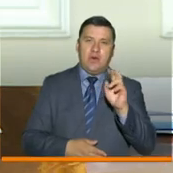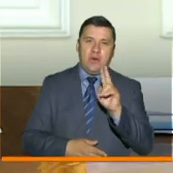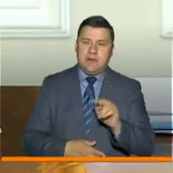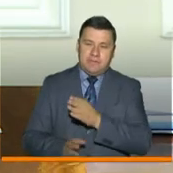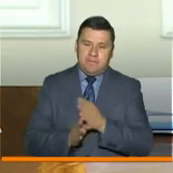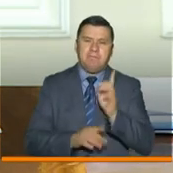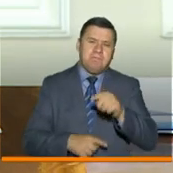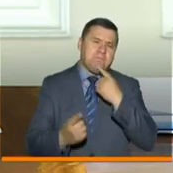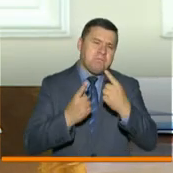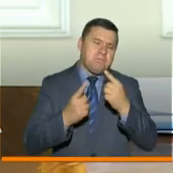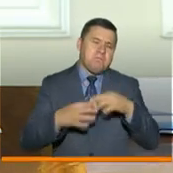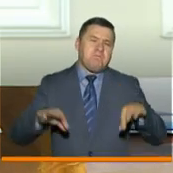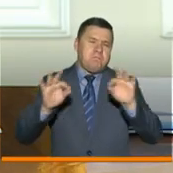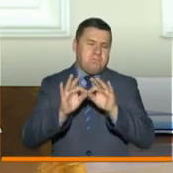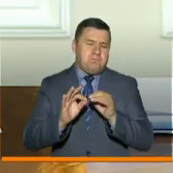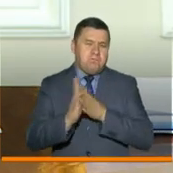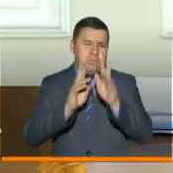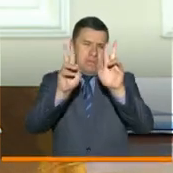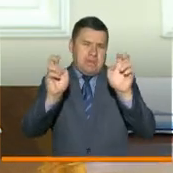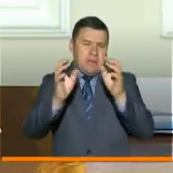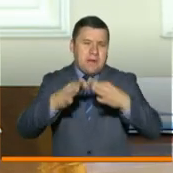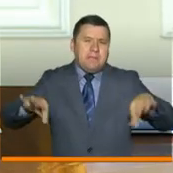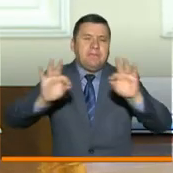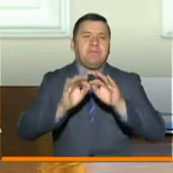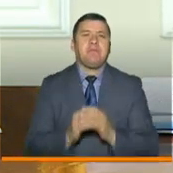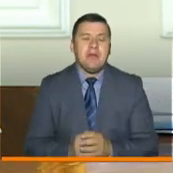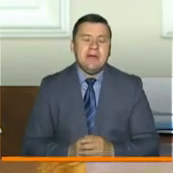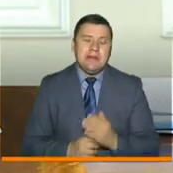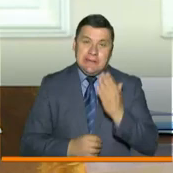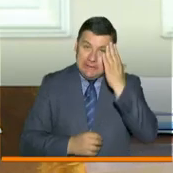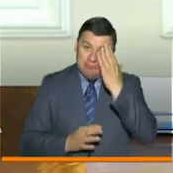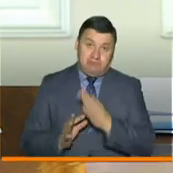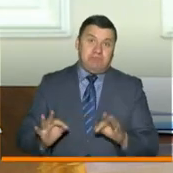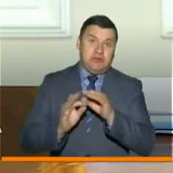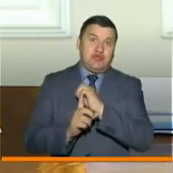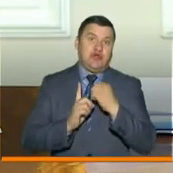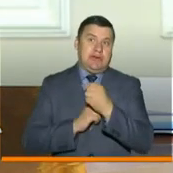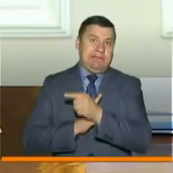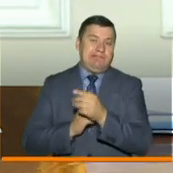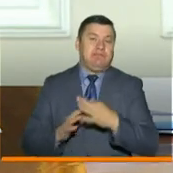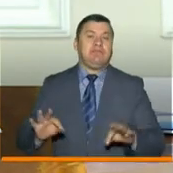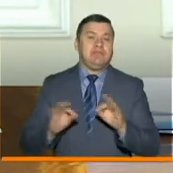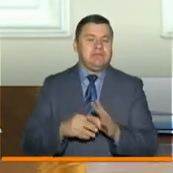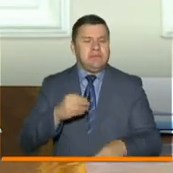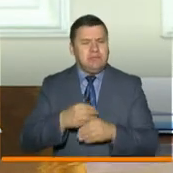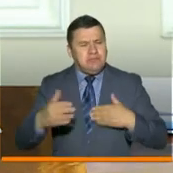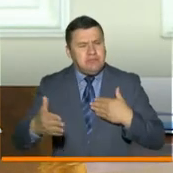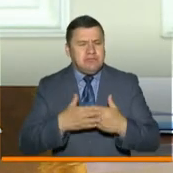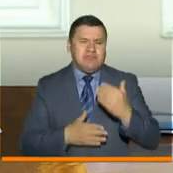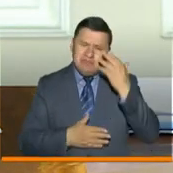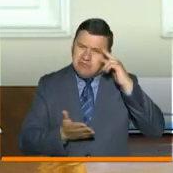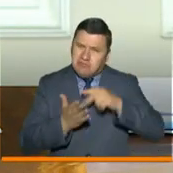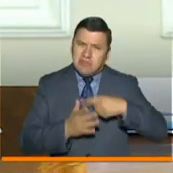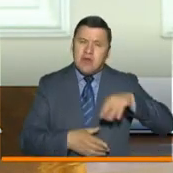Y también para hablar de otro de los sectores que es muy importante, dado el peso que tiene socialmente, pero adicionalmente por lo que